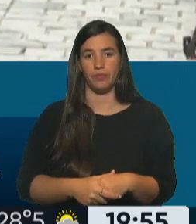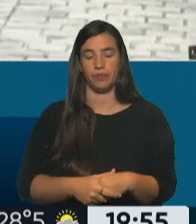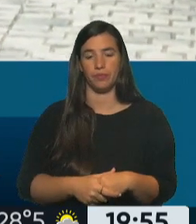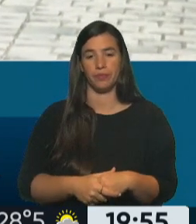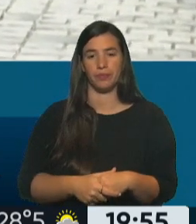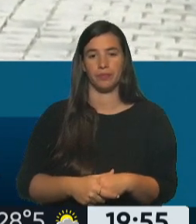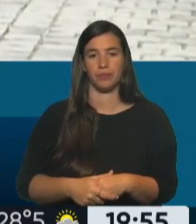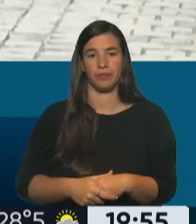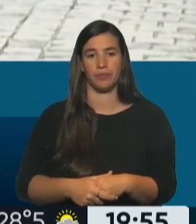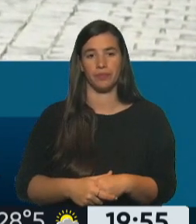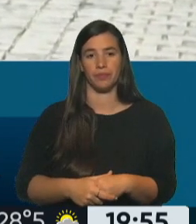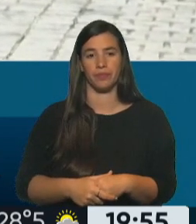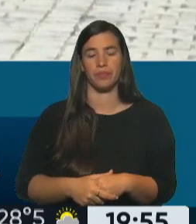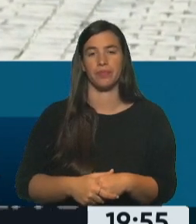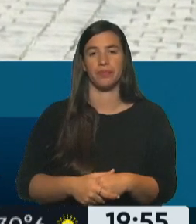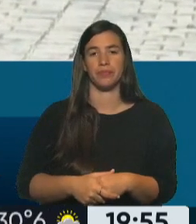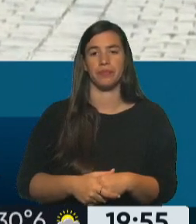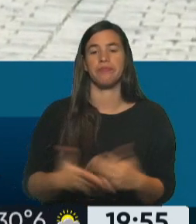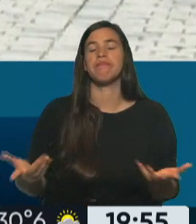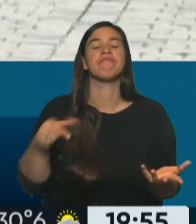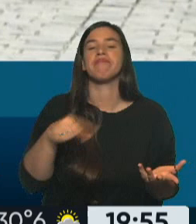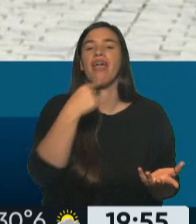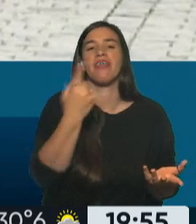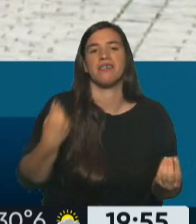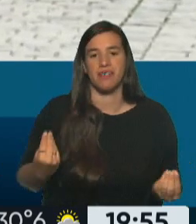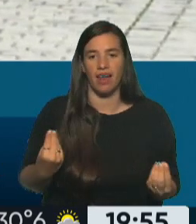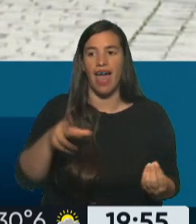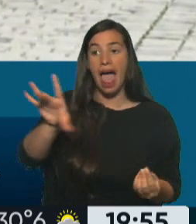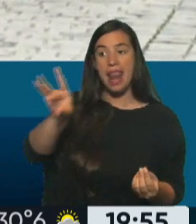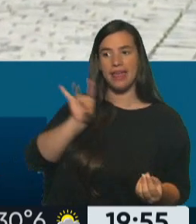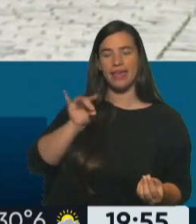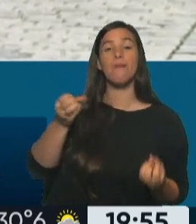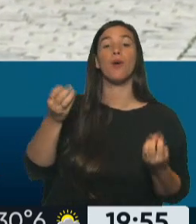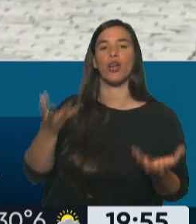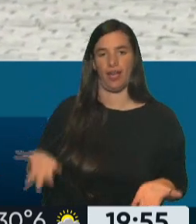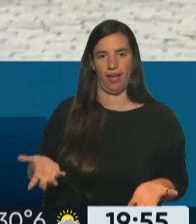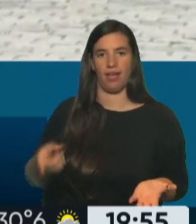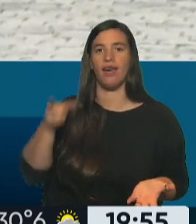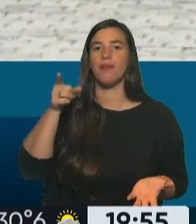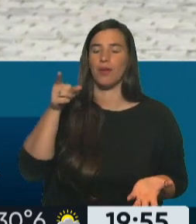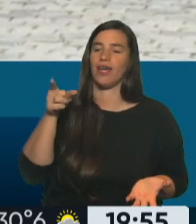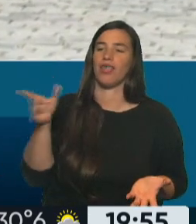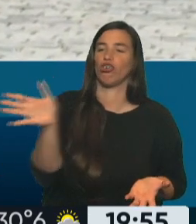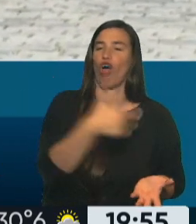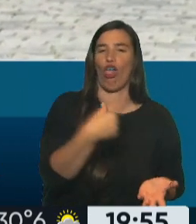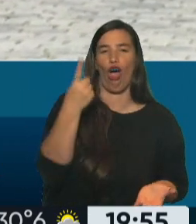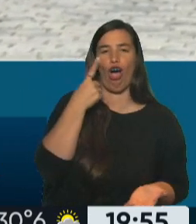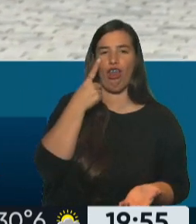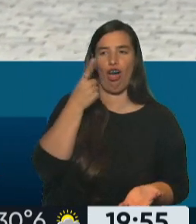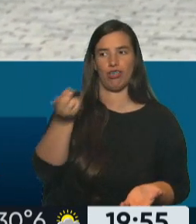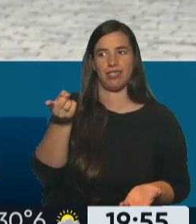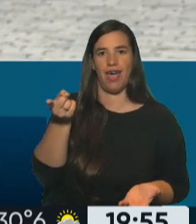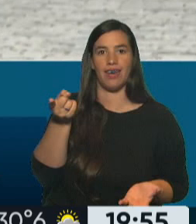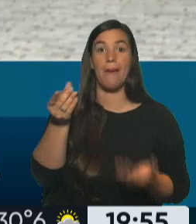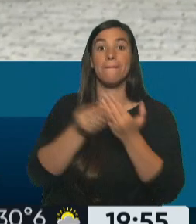Macron. Básicamente lo que sostienen es que lo eligen en parte porque tiene una popularidad muy alta, como contabas, como ministro